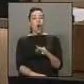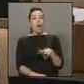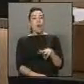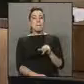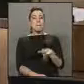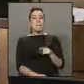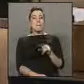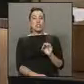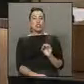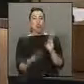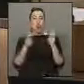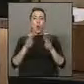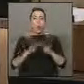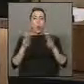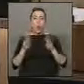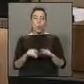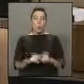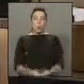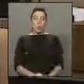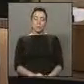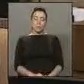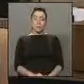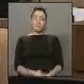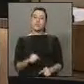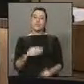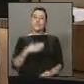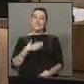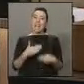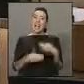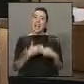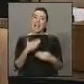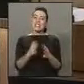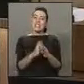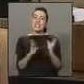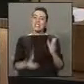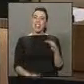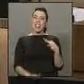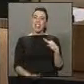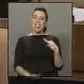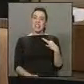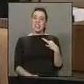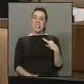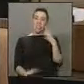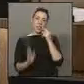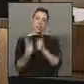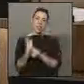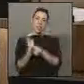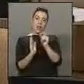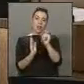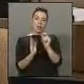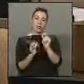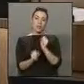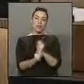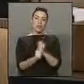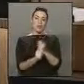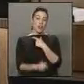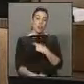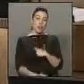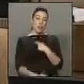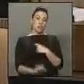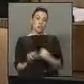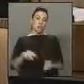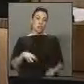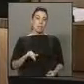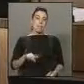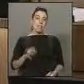Con estas fórmulas jurídicas se quiere caminar hacia una mayor dignidad y reconocimiento de la función de un pastor o ministro